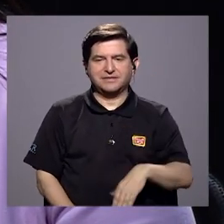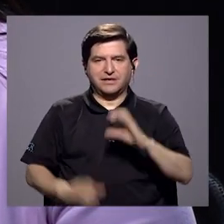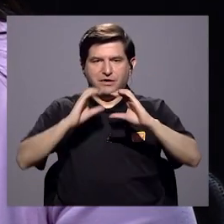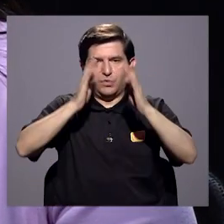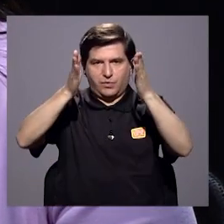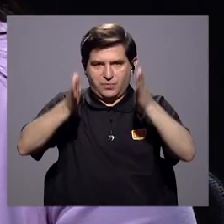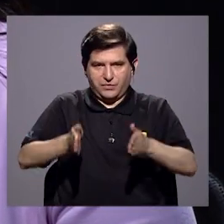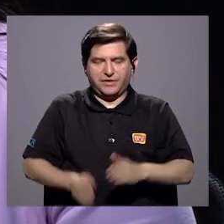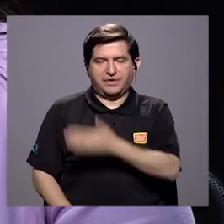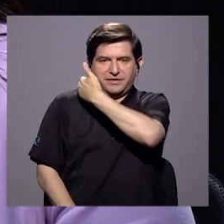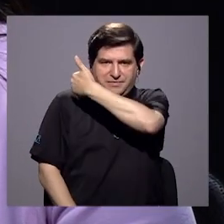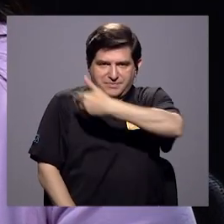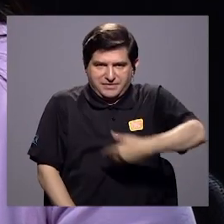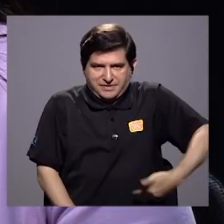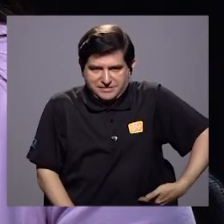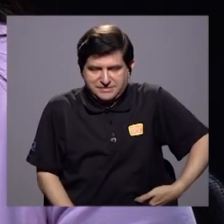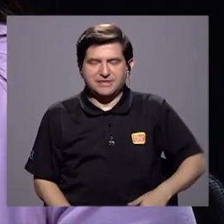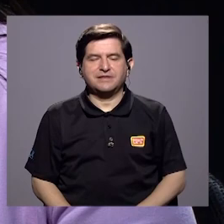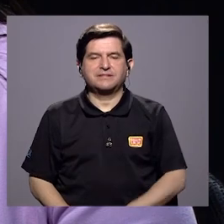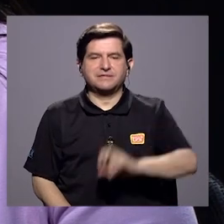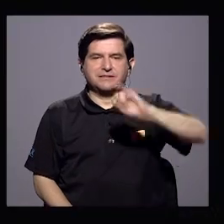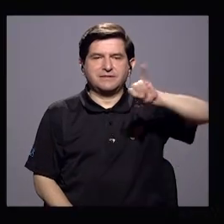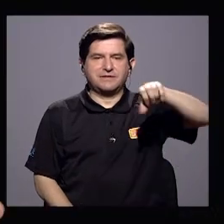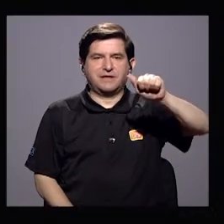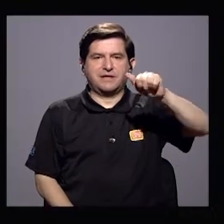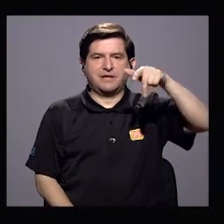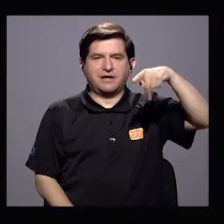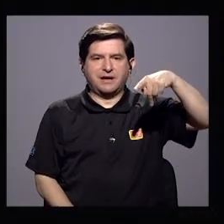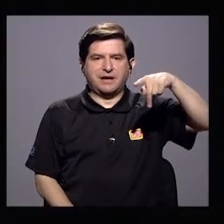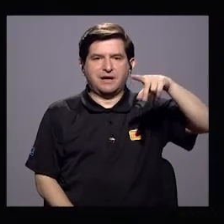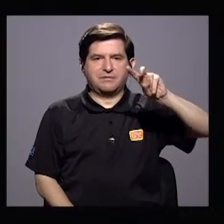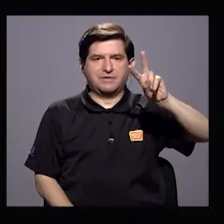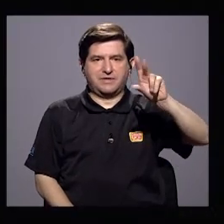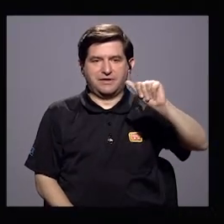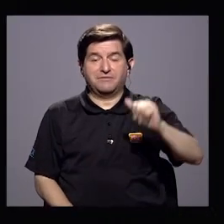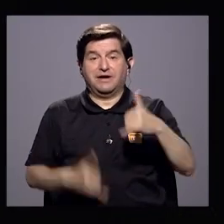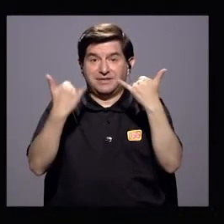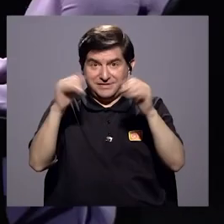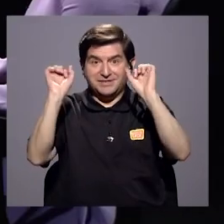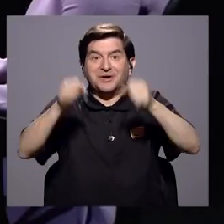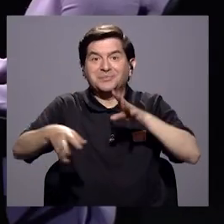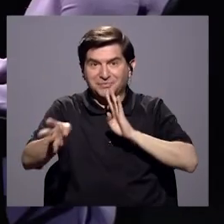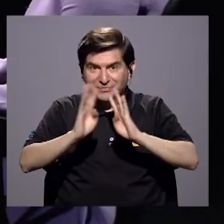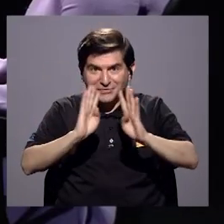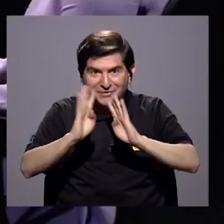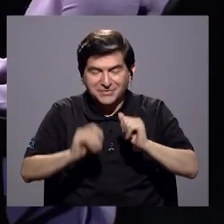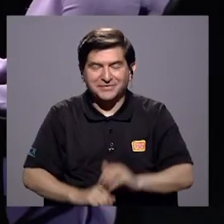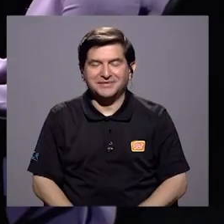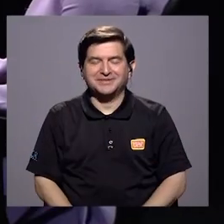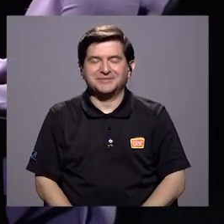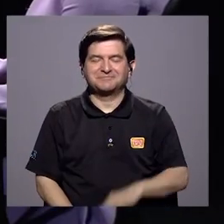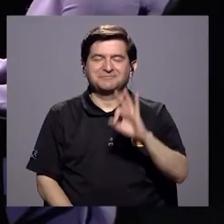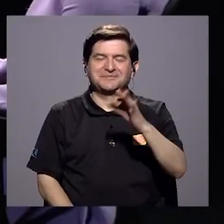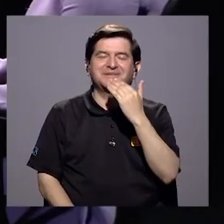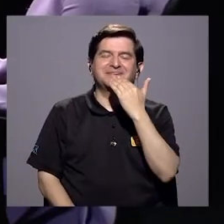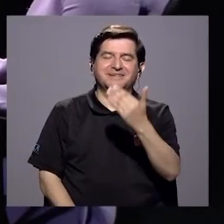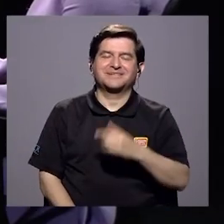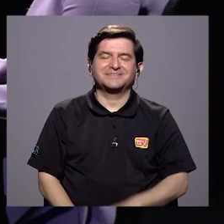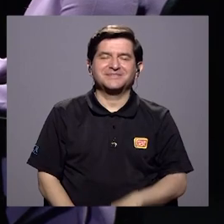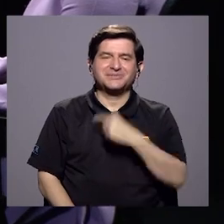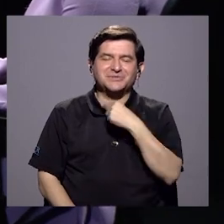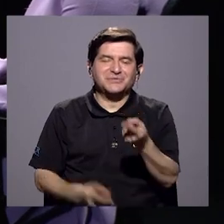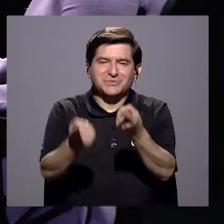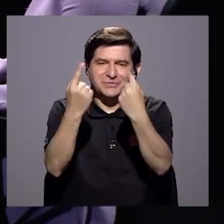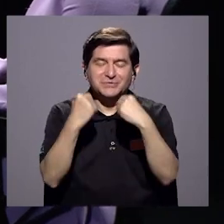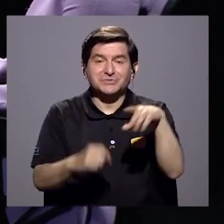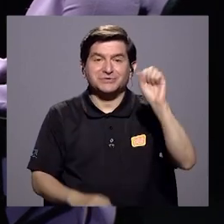comunicadora y presidenta ejecutiva de Habdeba. Hasta que se nos hizo conversar, ¿verdad? Doña Andrea, ¿cómo está? Muy bien, gracias. Un placer estar acá. Y